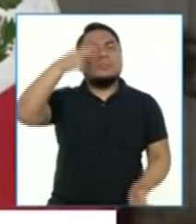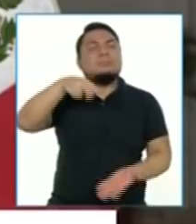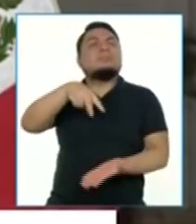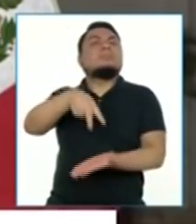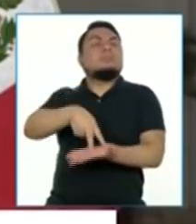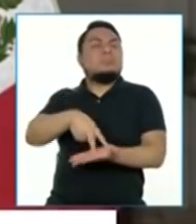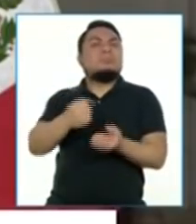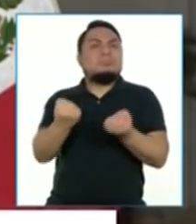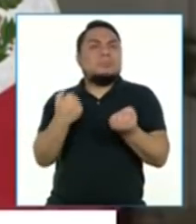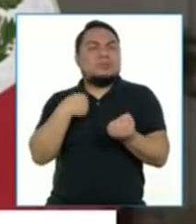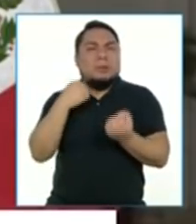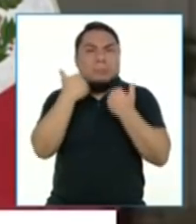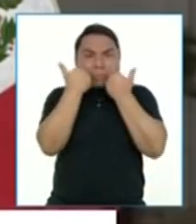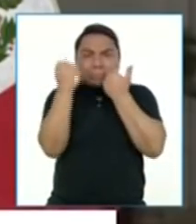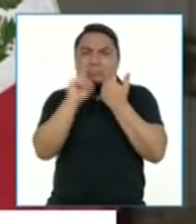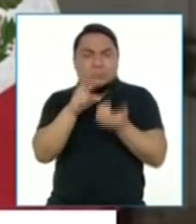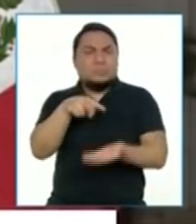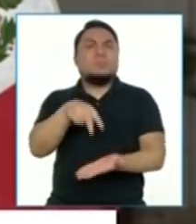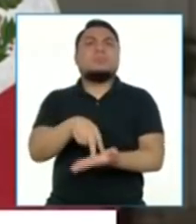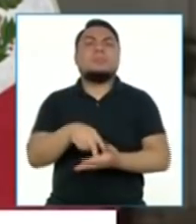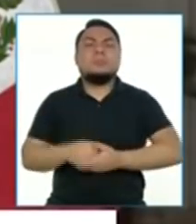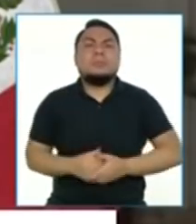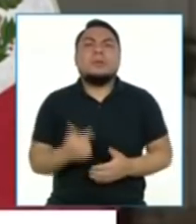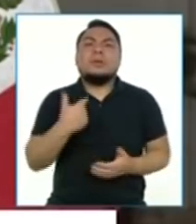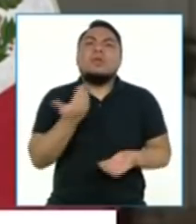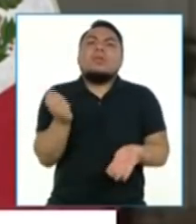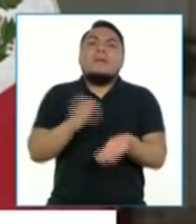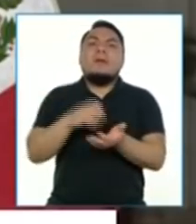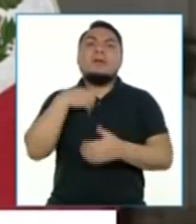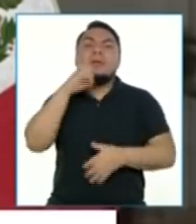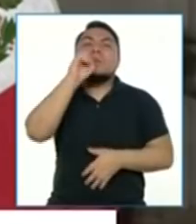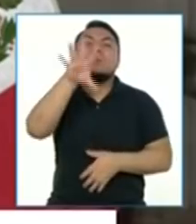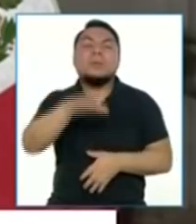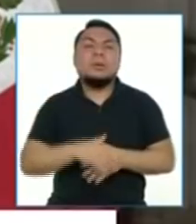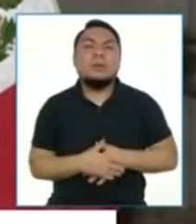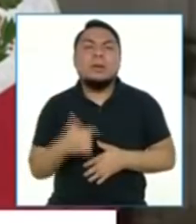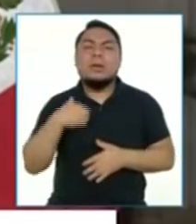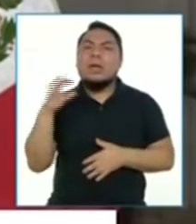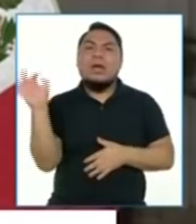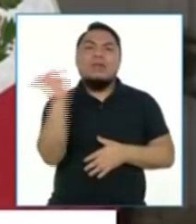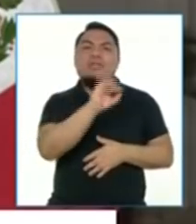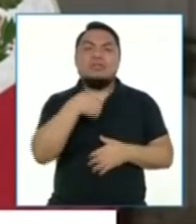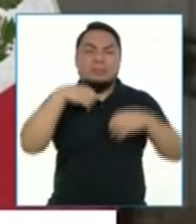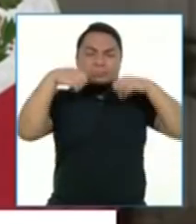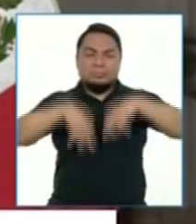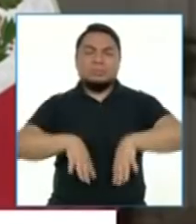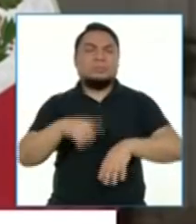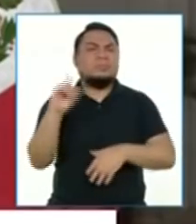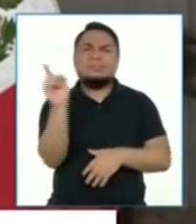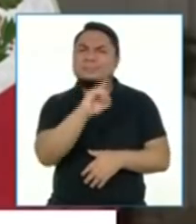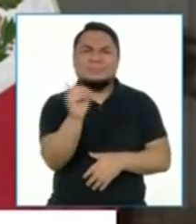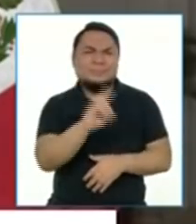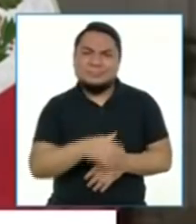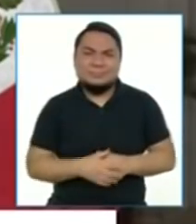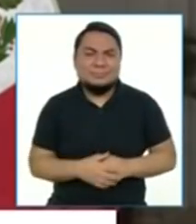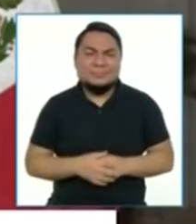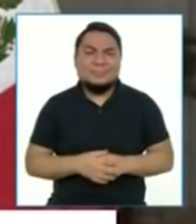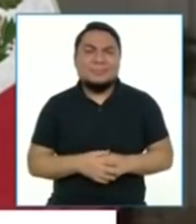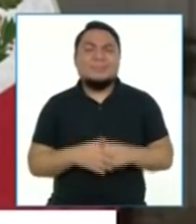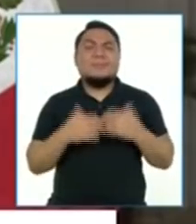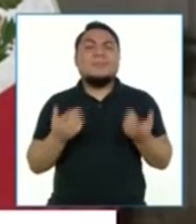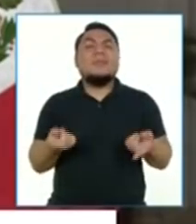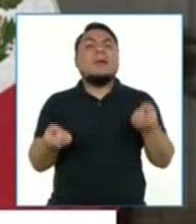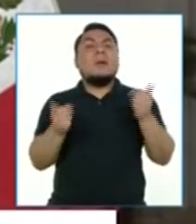de vacancia el presidente como bien anota esta misma tarde hay hay un pedido y hay una votación sobre la censura a la ministra